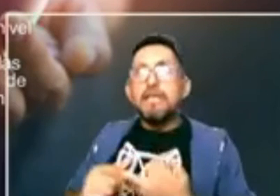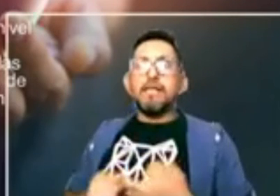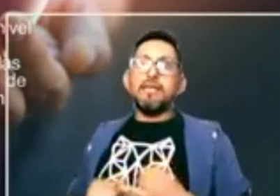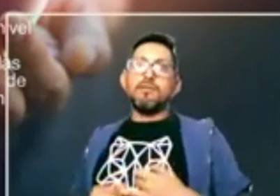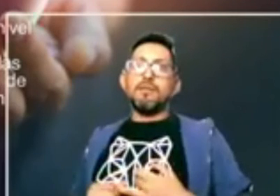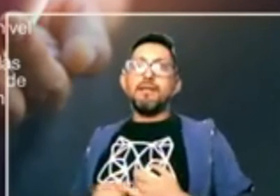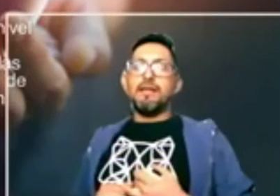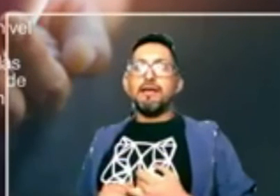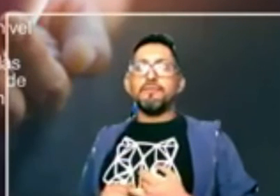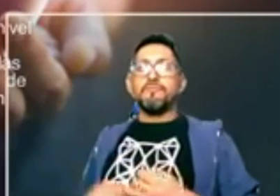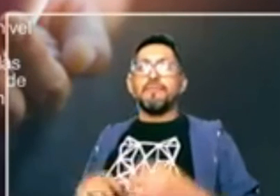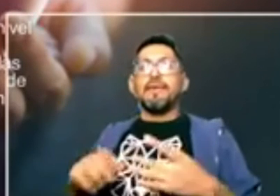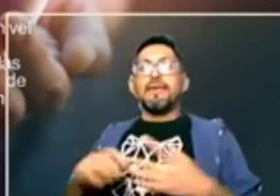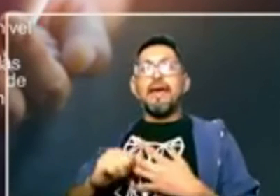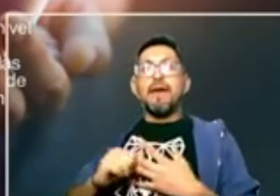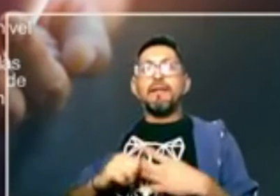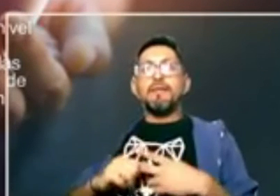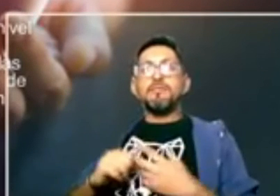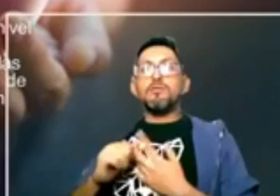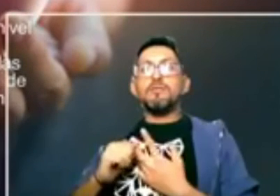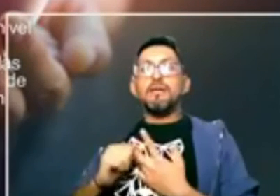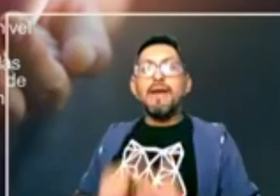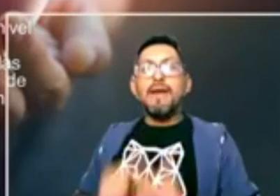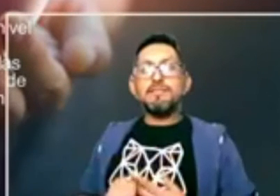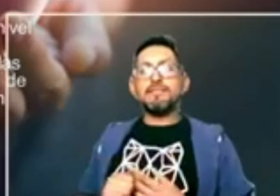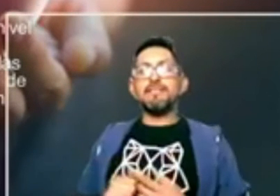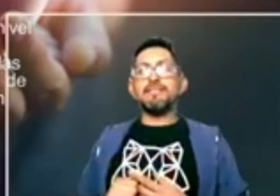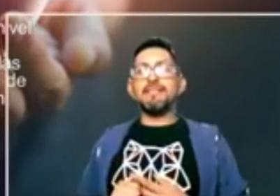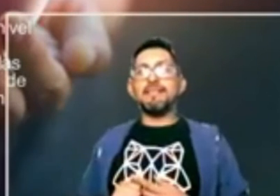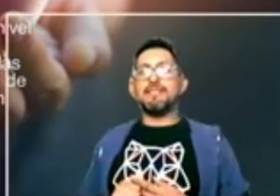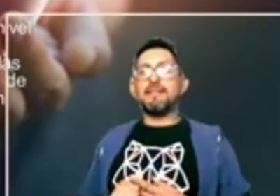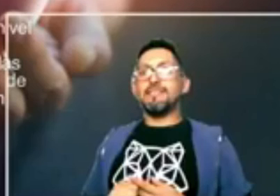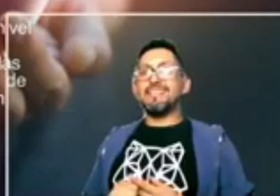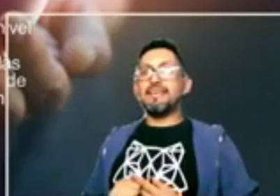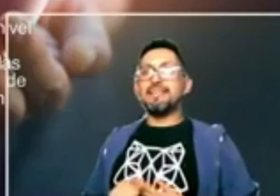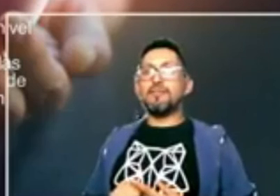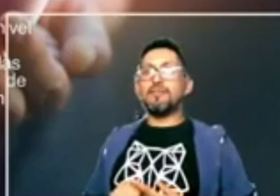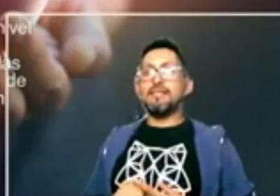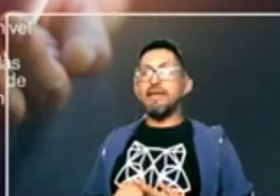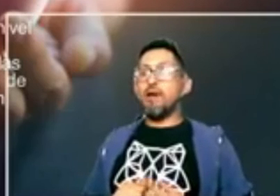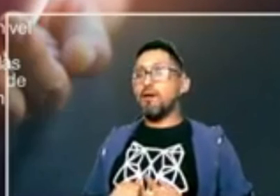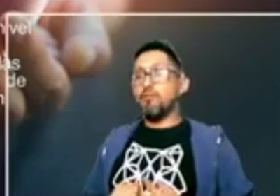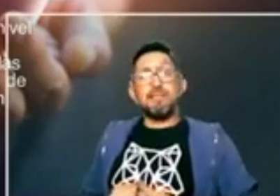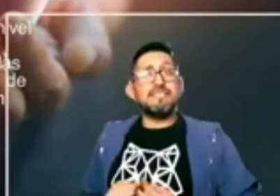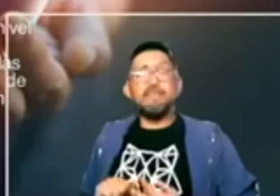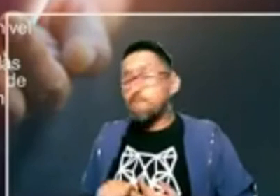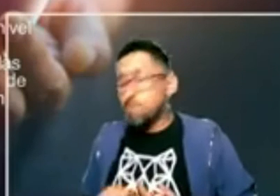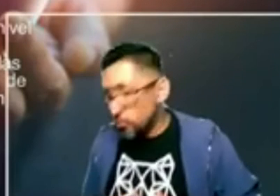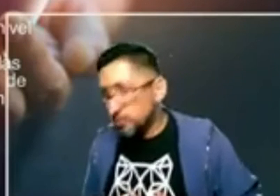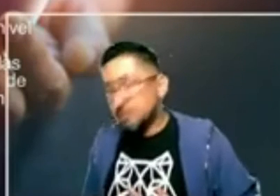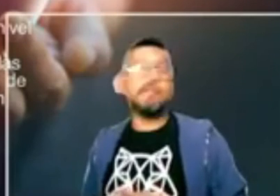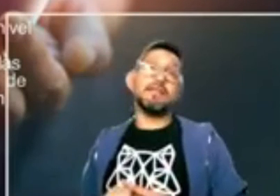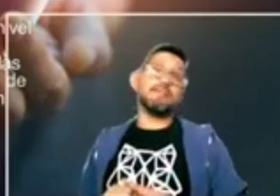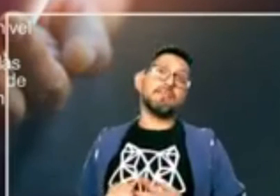producir energía de otra manera. Que aprendemos a conservar nuestras reservas estratégicas y naturales de agua. Una iniciativa